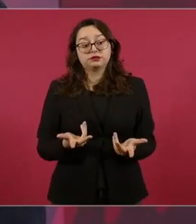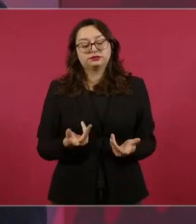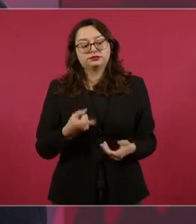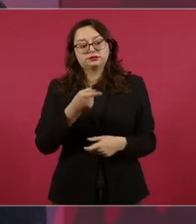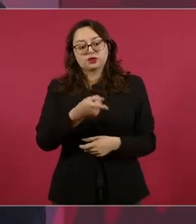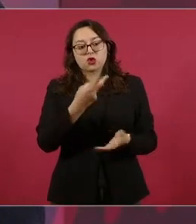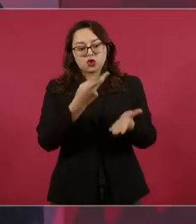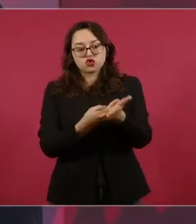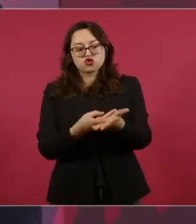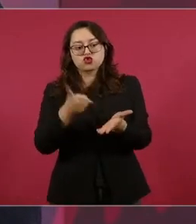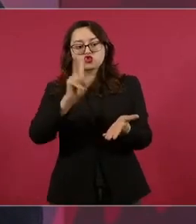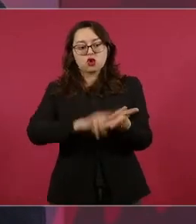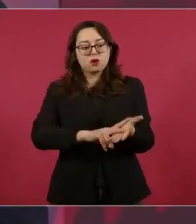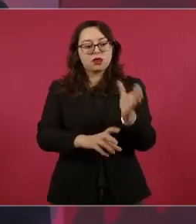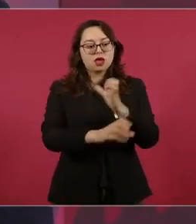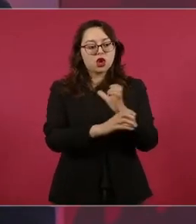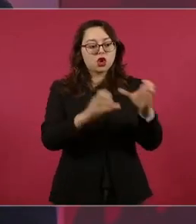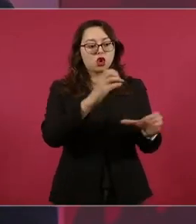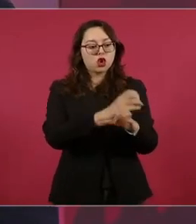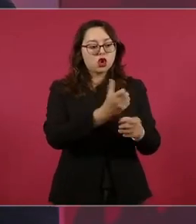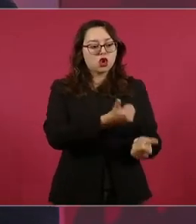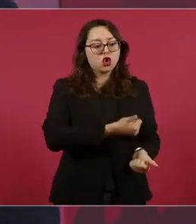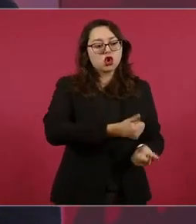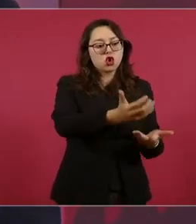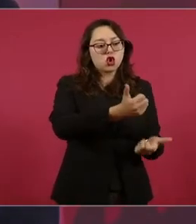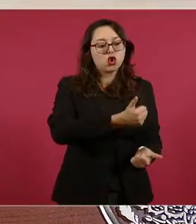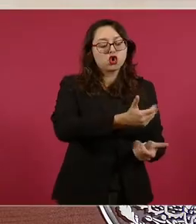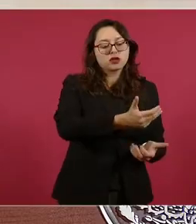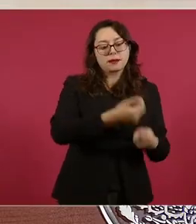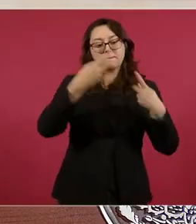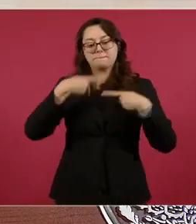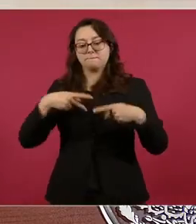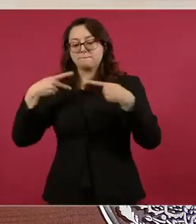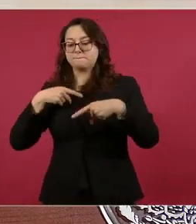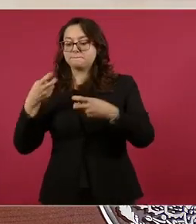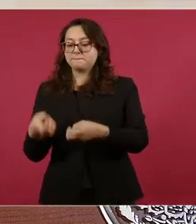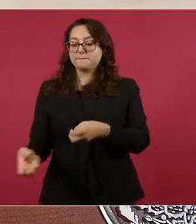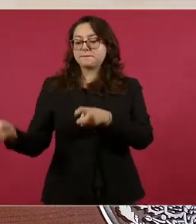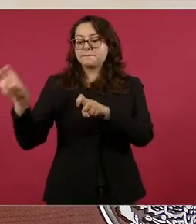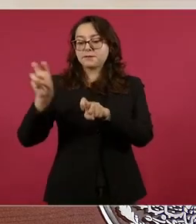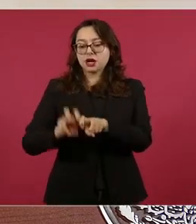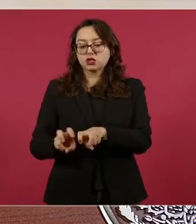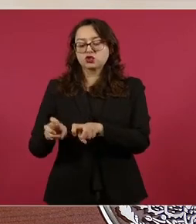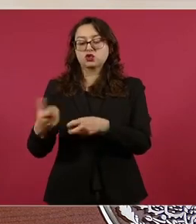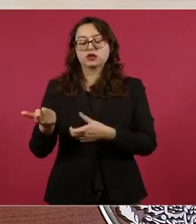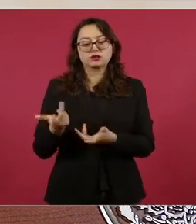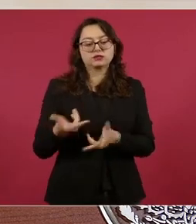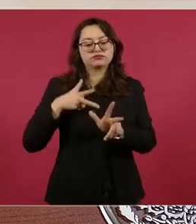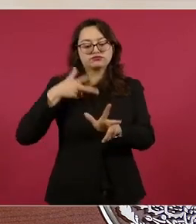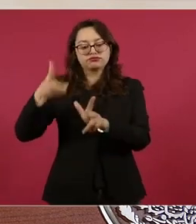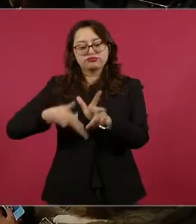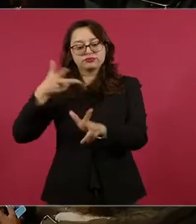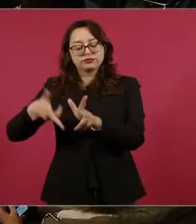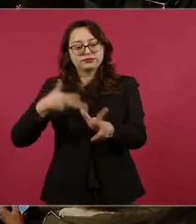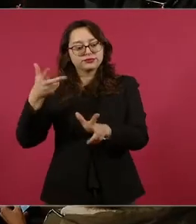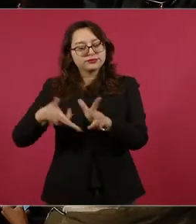de carga tendrán prioridad los trenes de